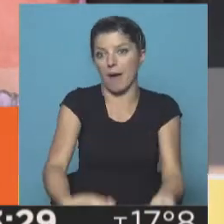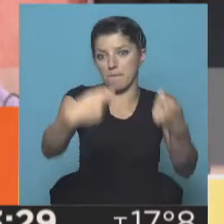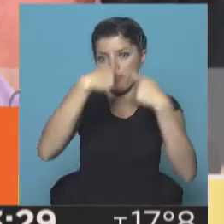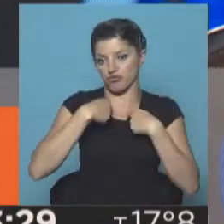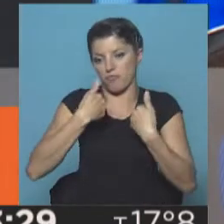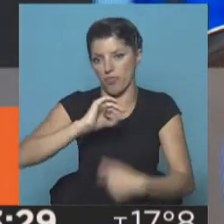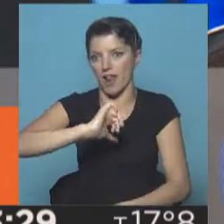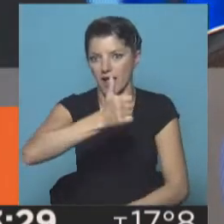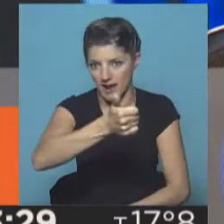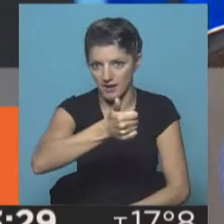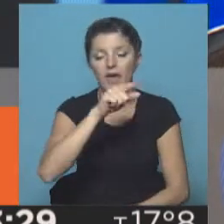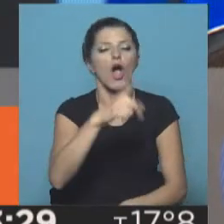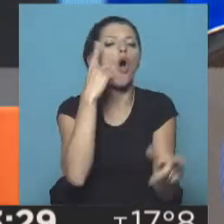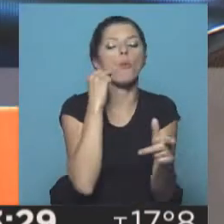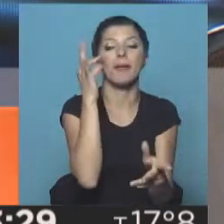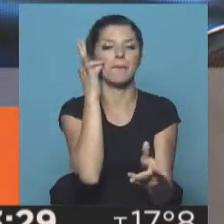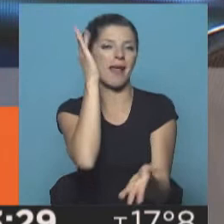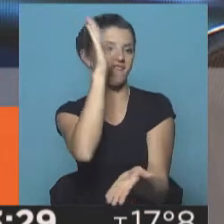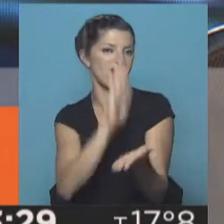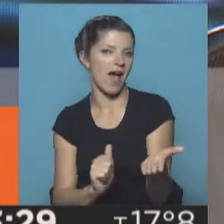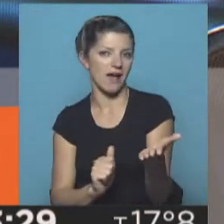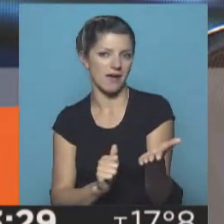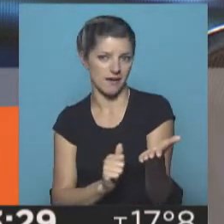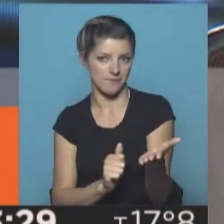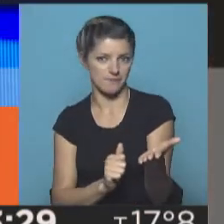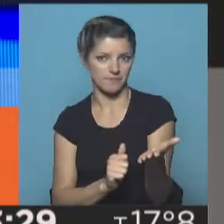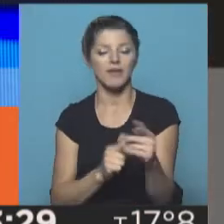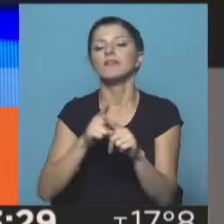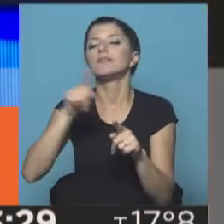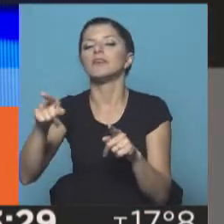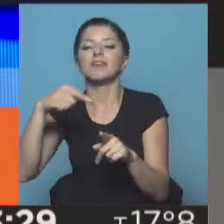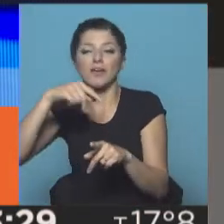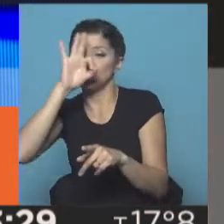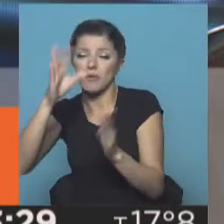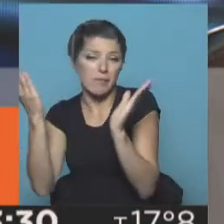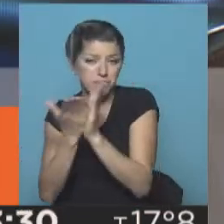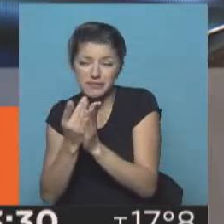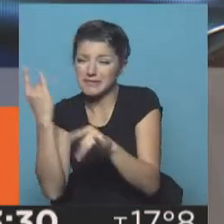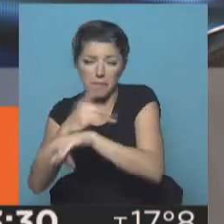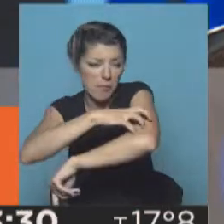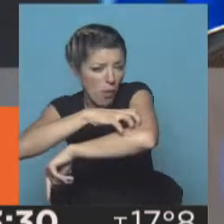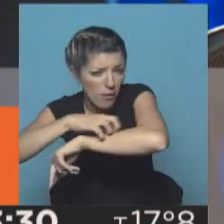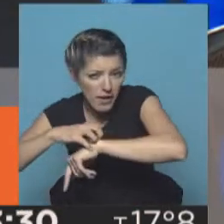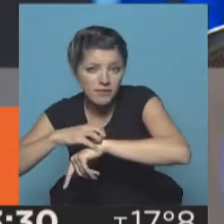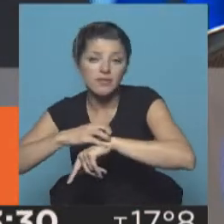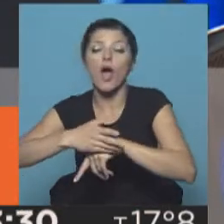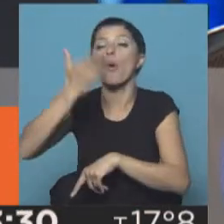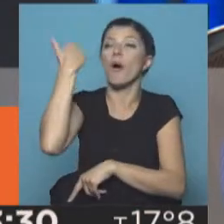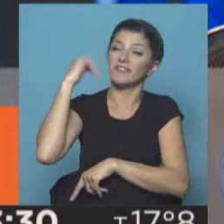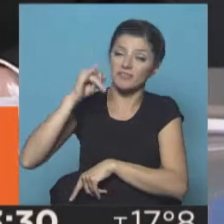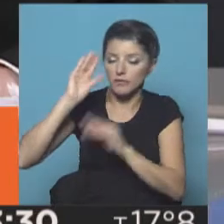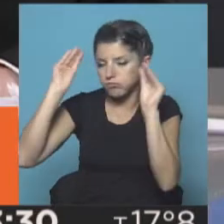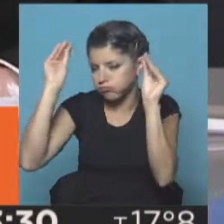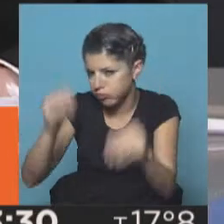ese público de hombres blancos, no instruidos, frustrados, que tal vez nunca salieron de la pobreza o que alguna vez habían salido, cayeron y no